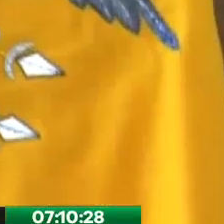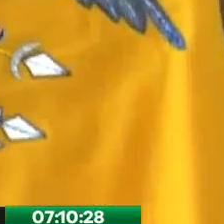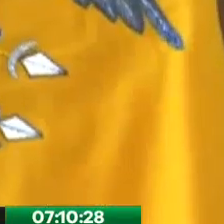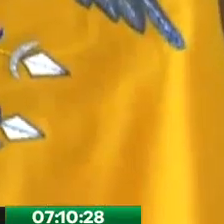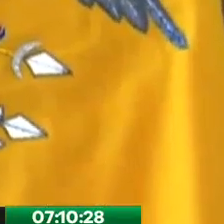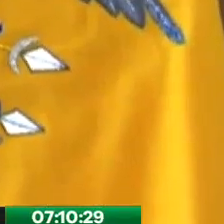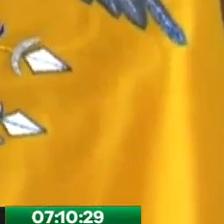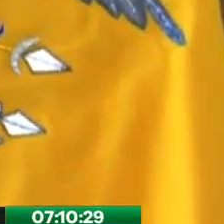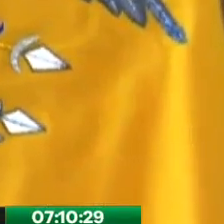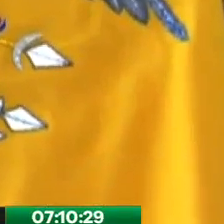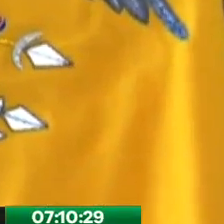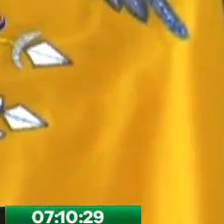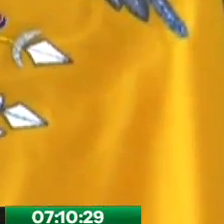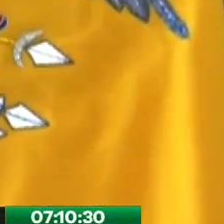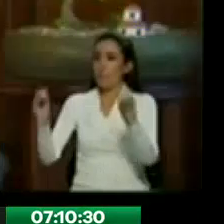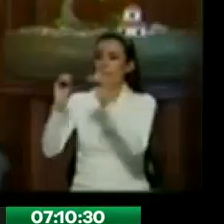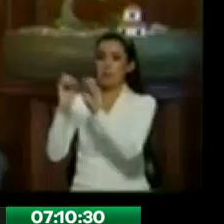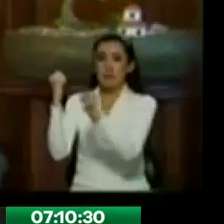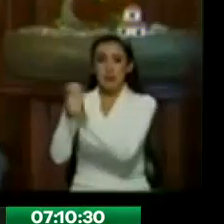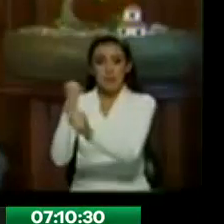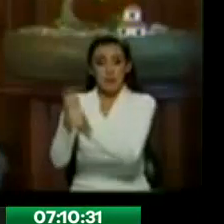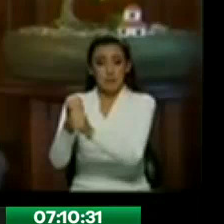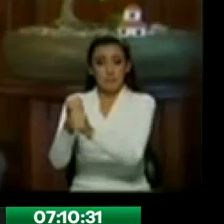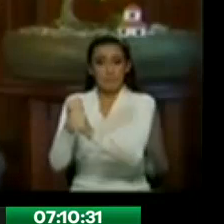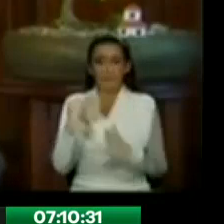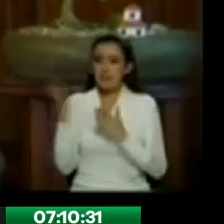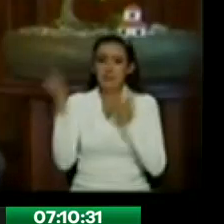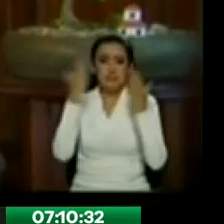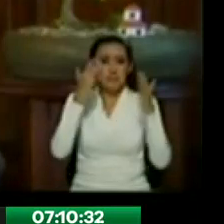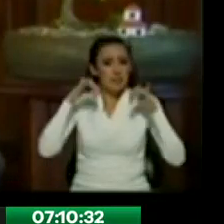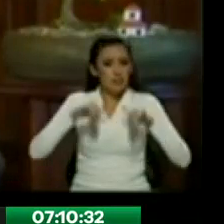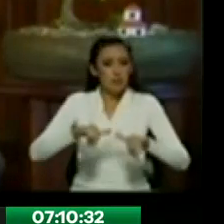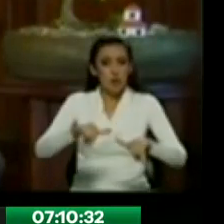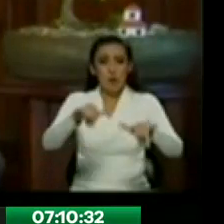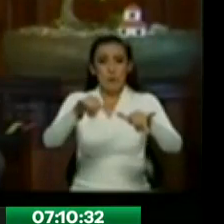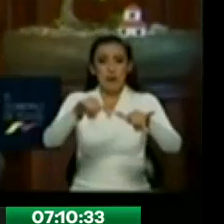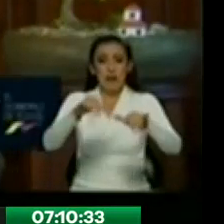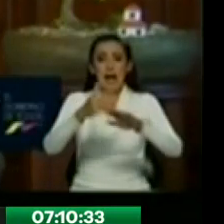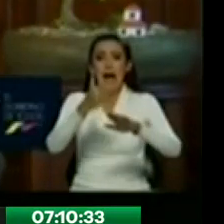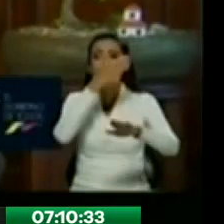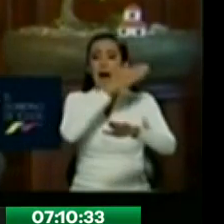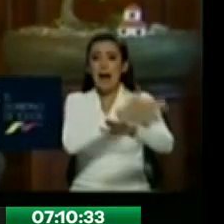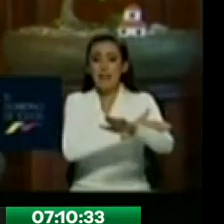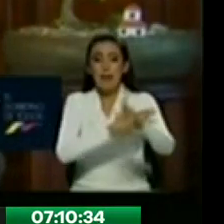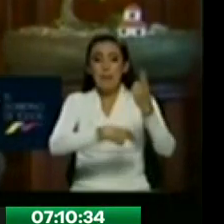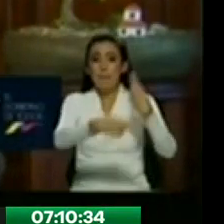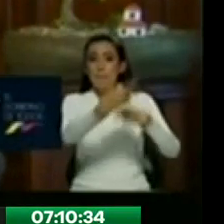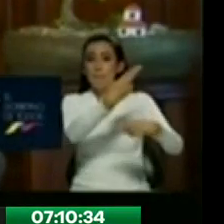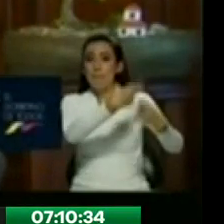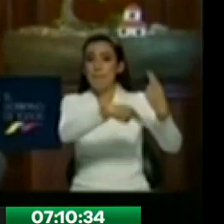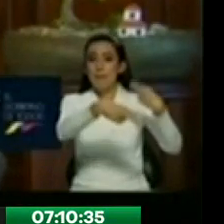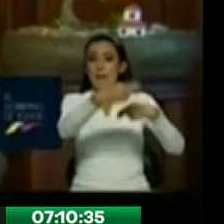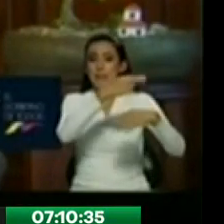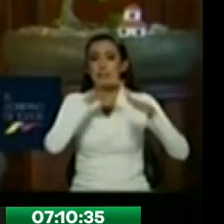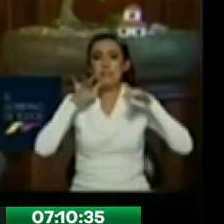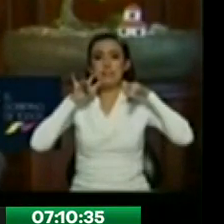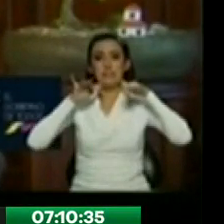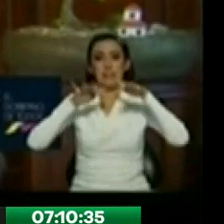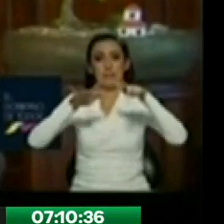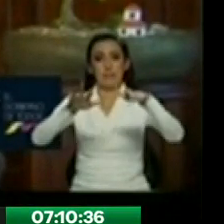más oportunidades y más empleo. Y siguen las buenas noticias. La comparación entre las ventas entre septiembre